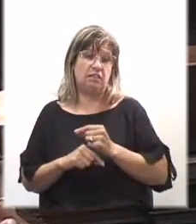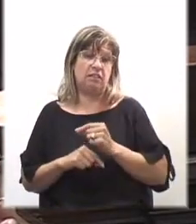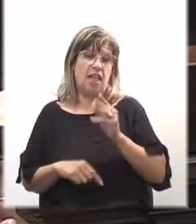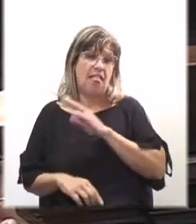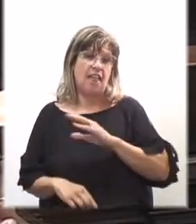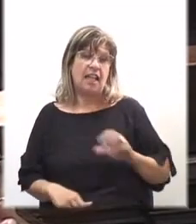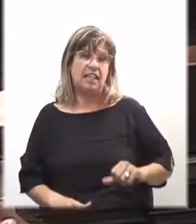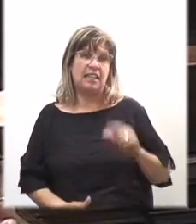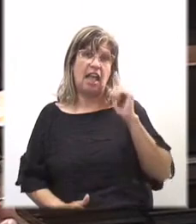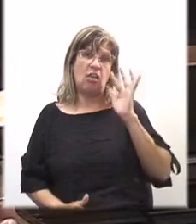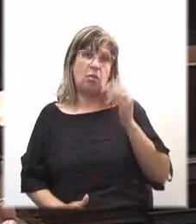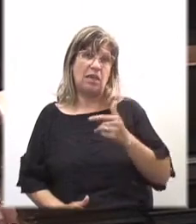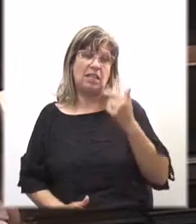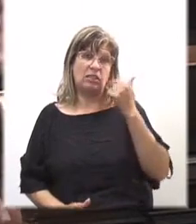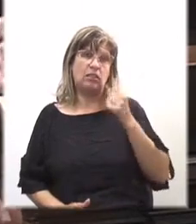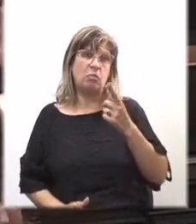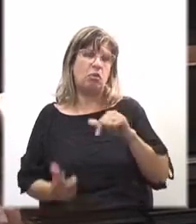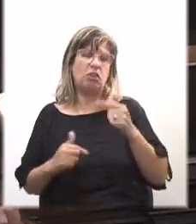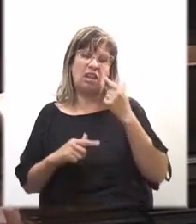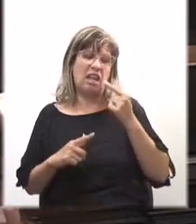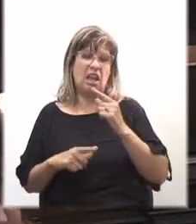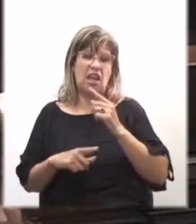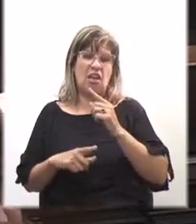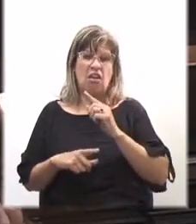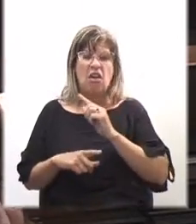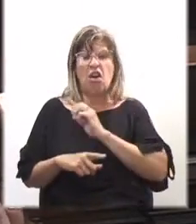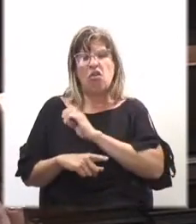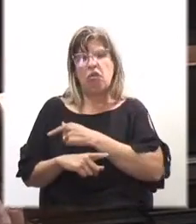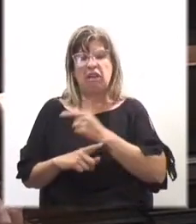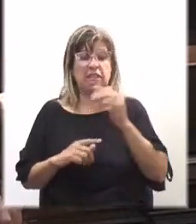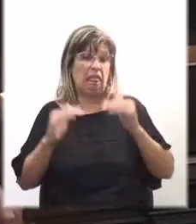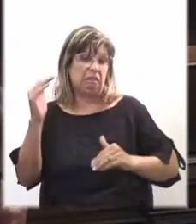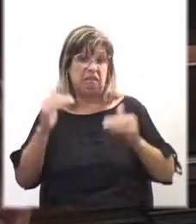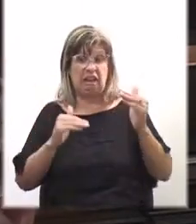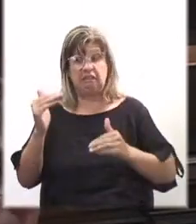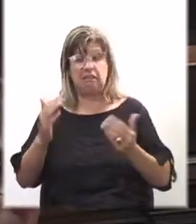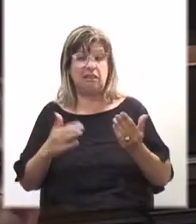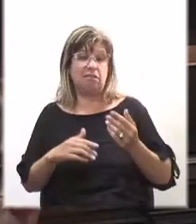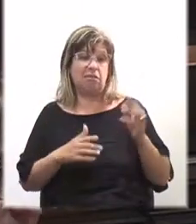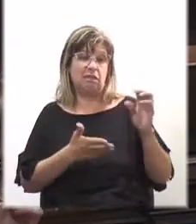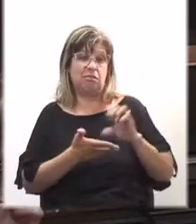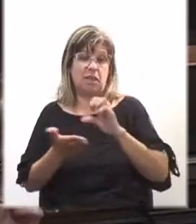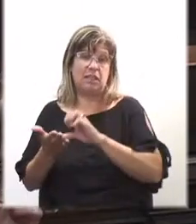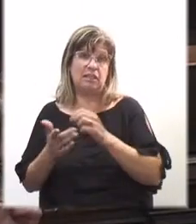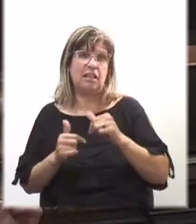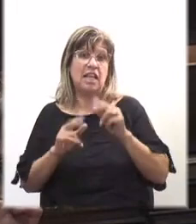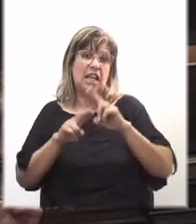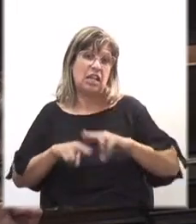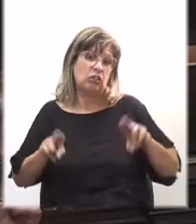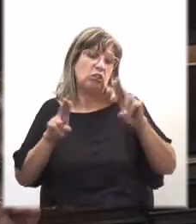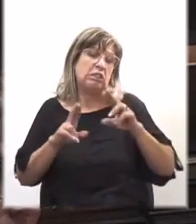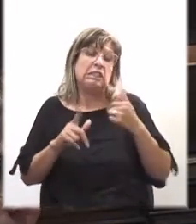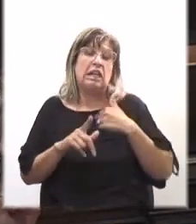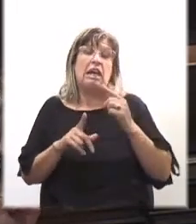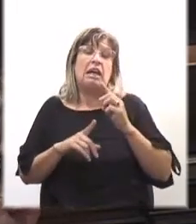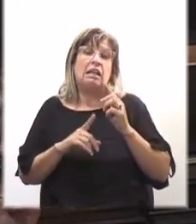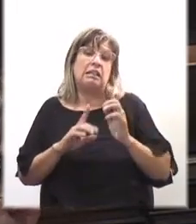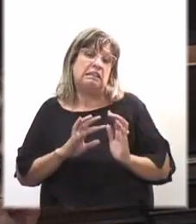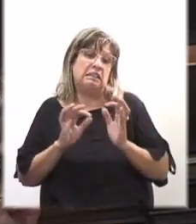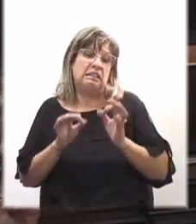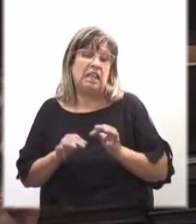la composición de fuerzas es muy desigual. Y las Naciones Unidas llega hasta donde llega, a